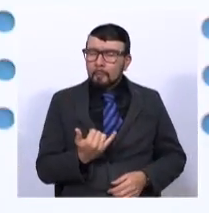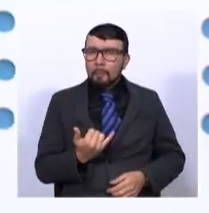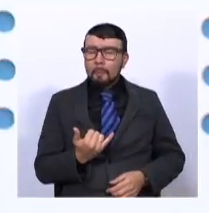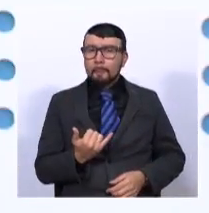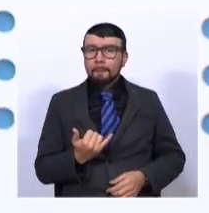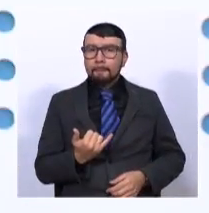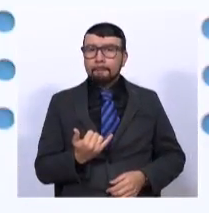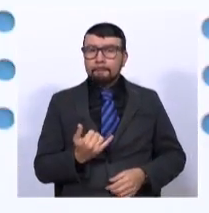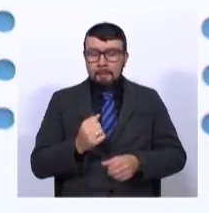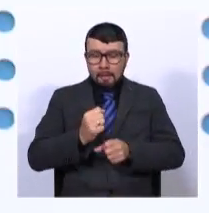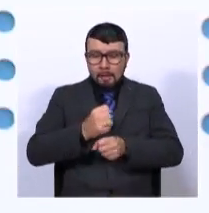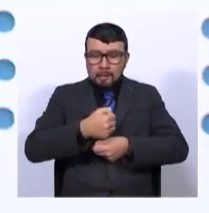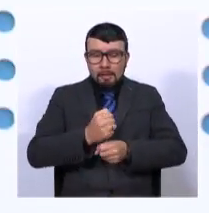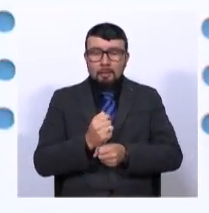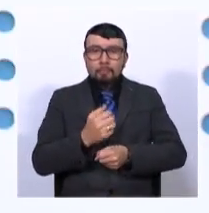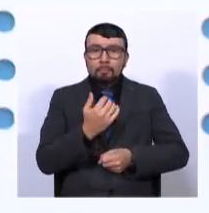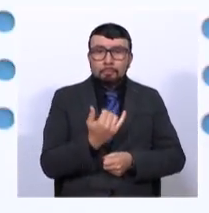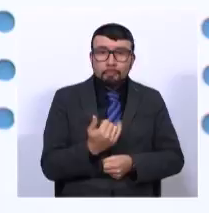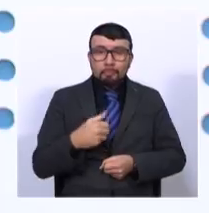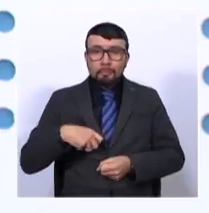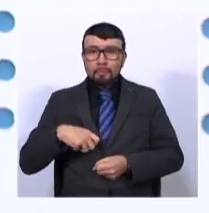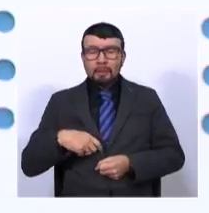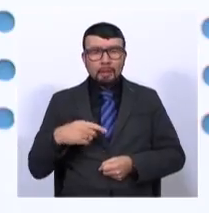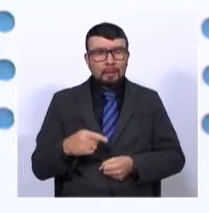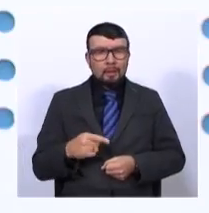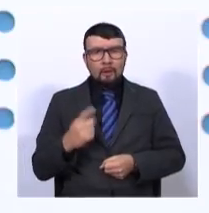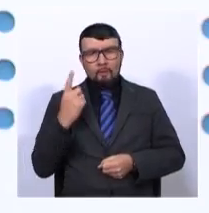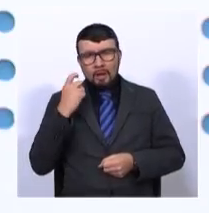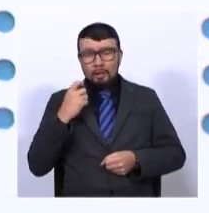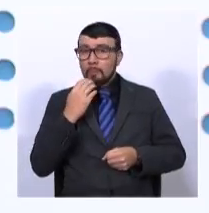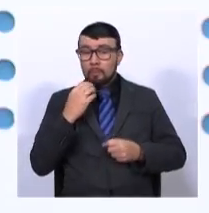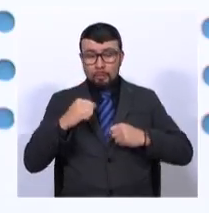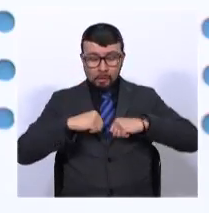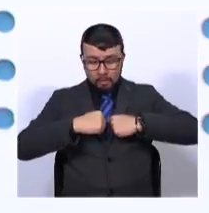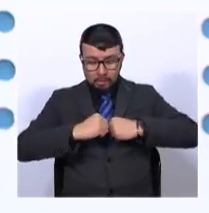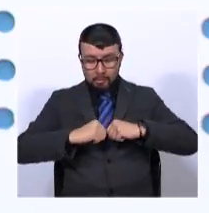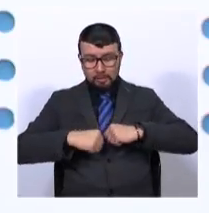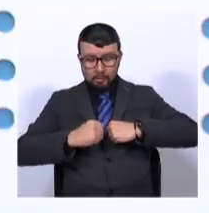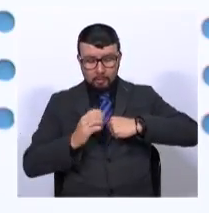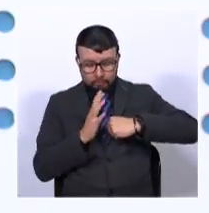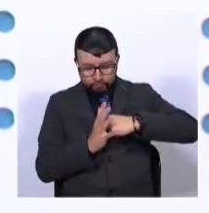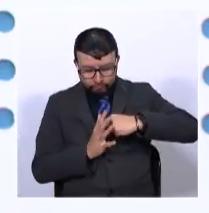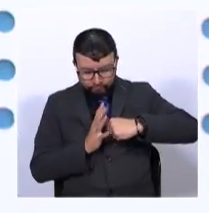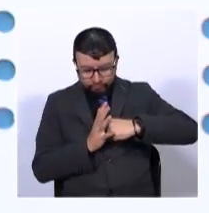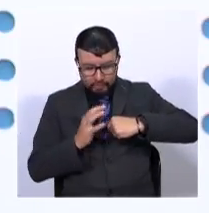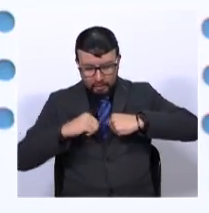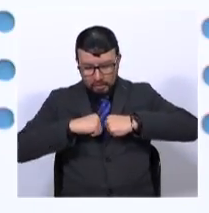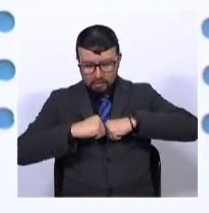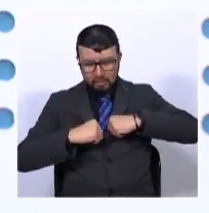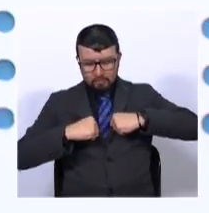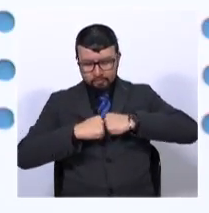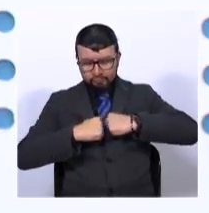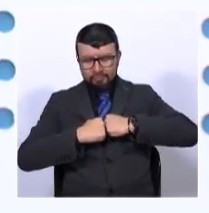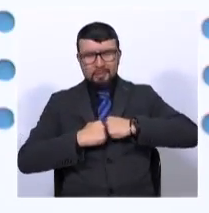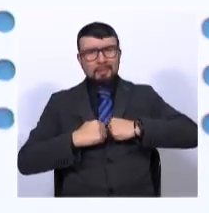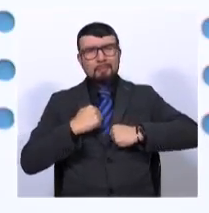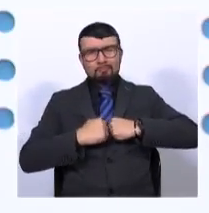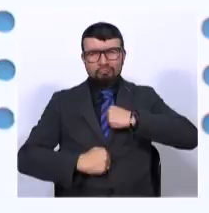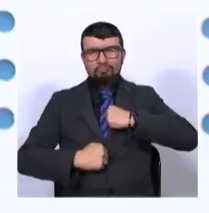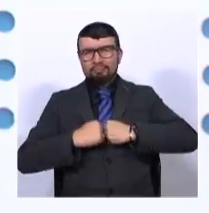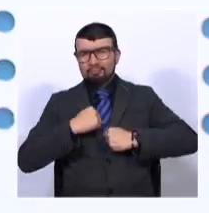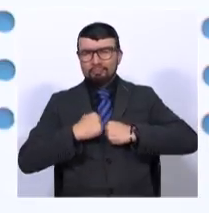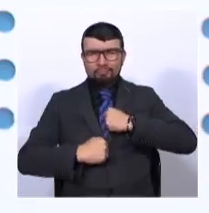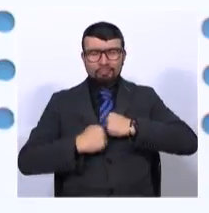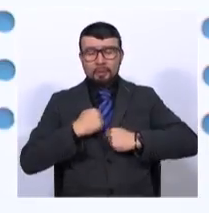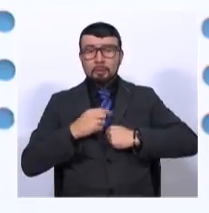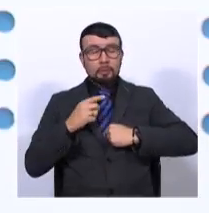un adelgazamiento y una pérdida del cartílago. ¿Qué ha pasado con el cartílago? Una de las causas